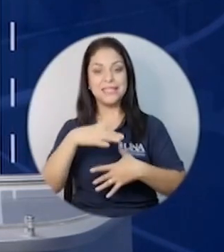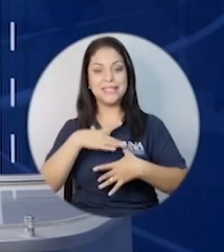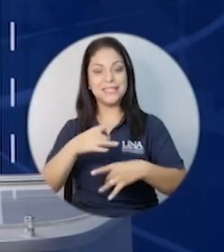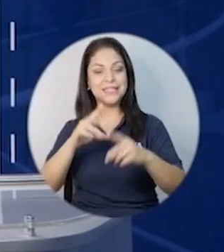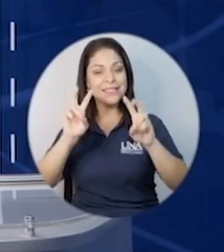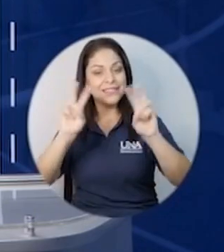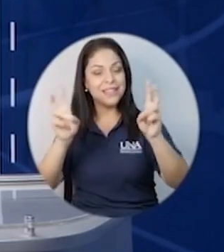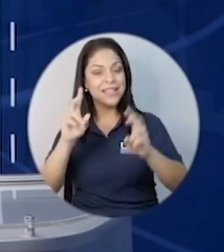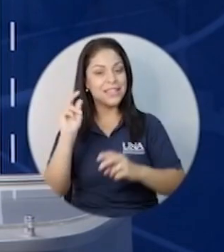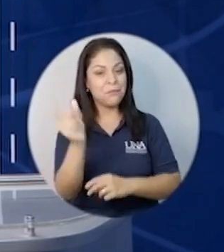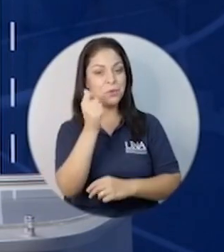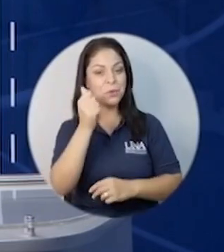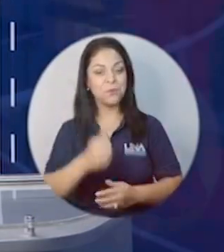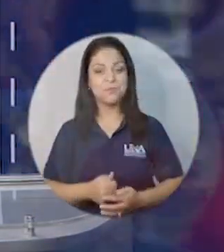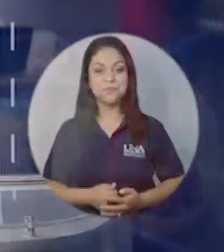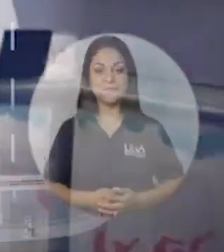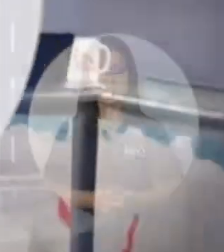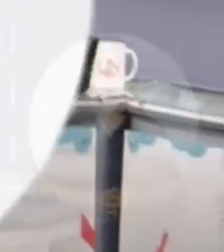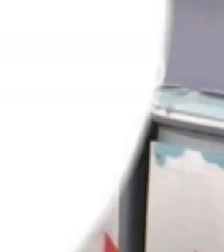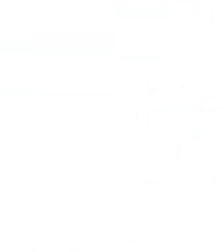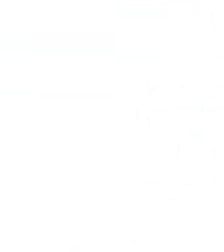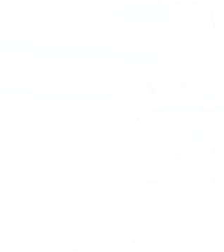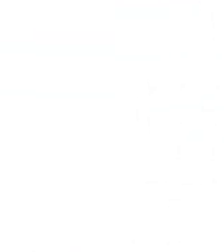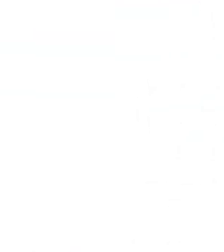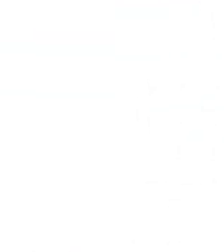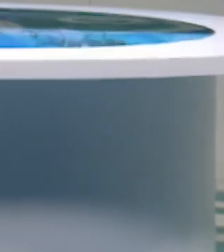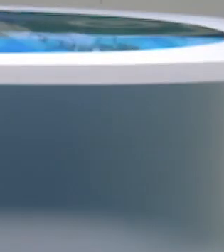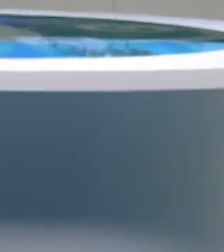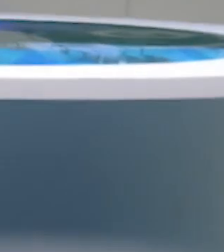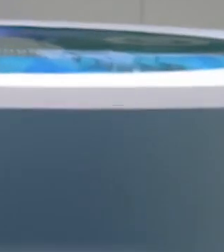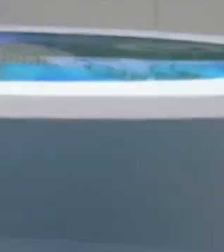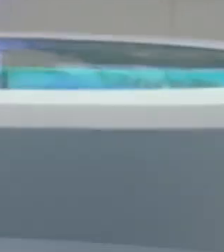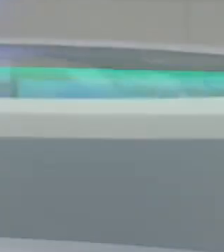este interesante tema. Hasta pronto.